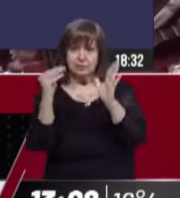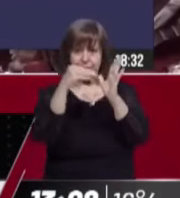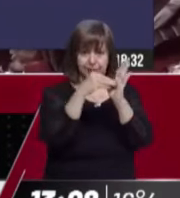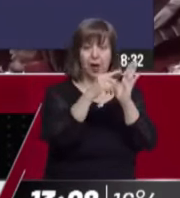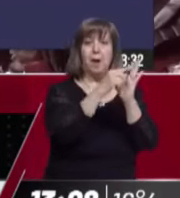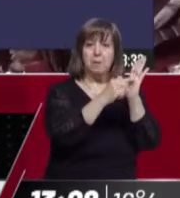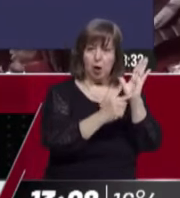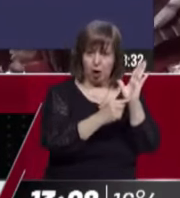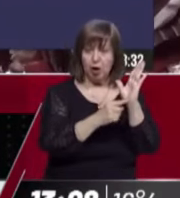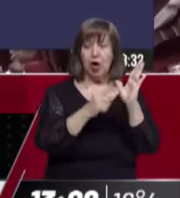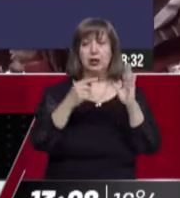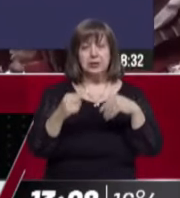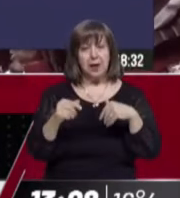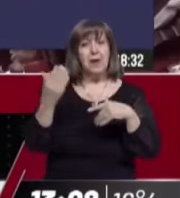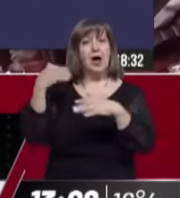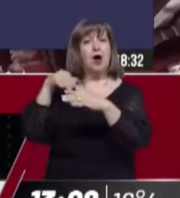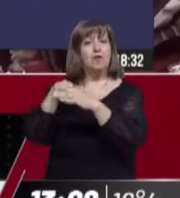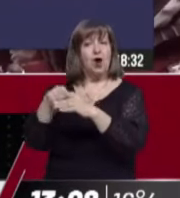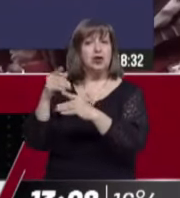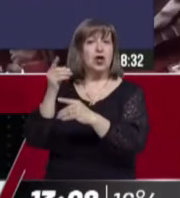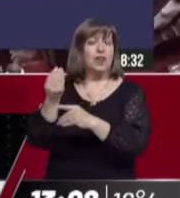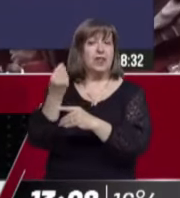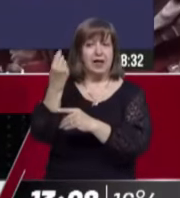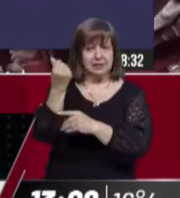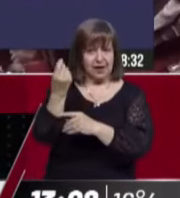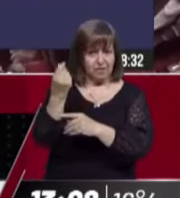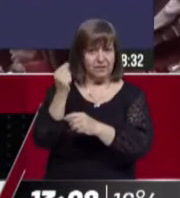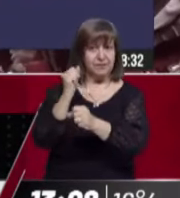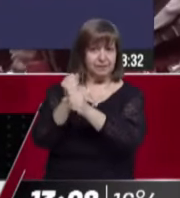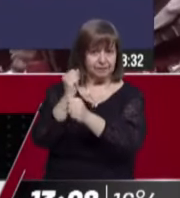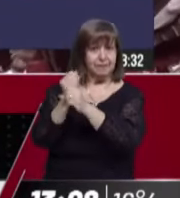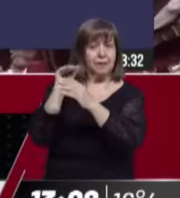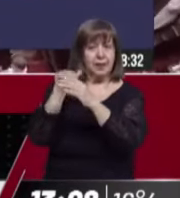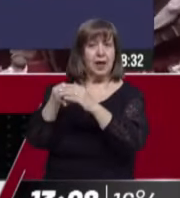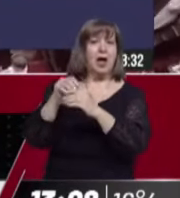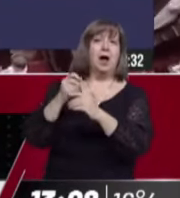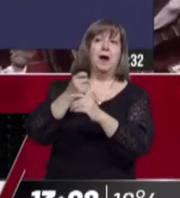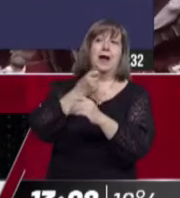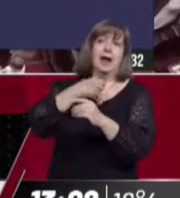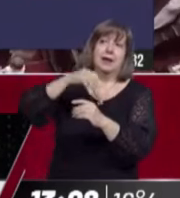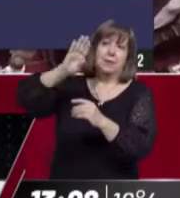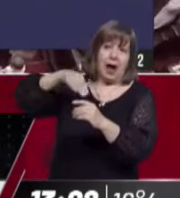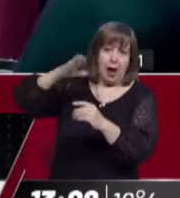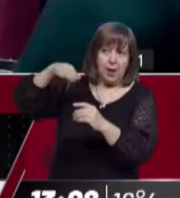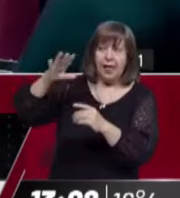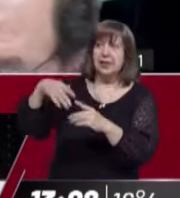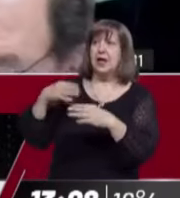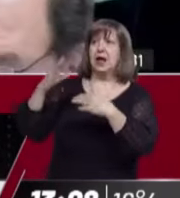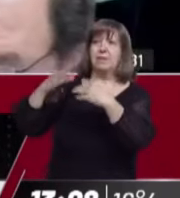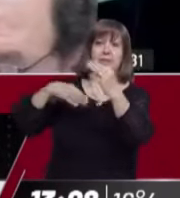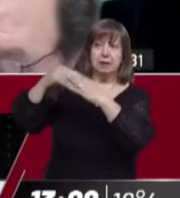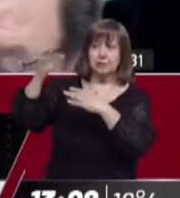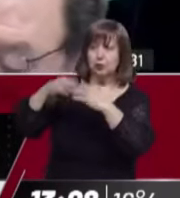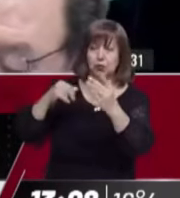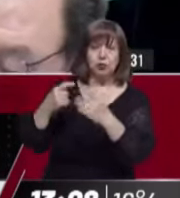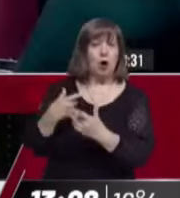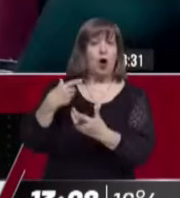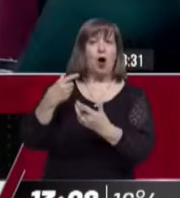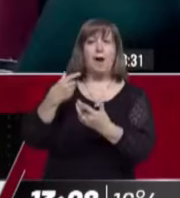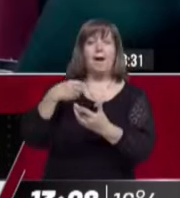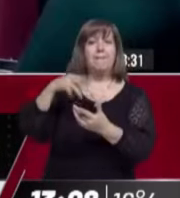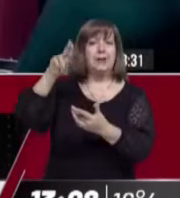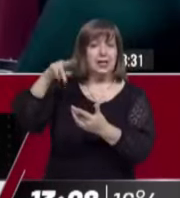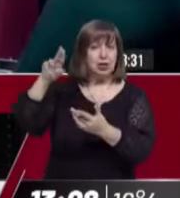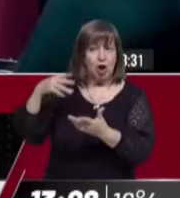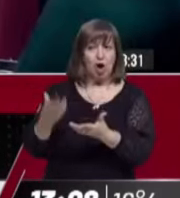un régimen similar al de la UOCRA. O termina una UOCRA, el obrero, el albañil, el pintor, termina la obra y cobra. ¿Por qué? Porque todos los meses la patronal